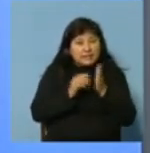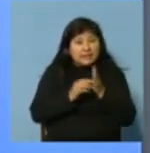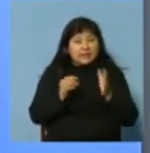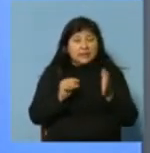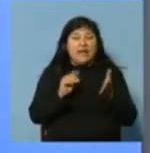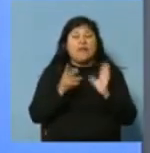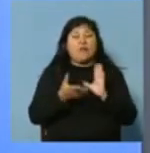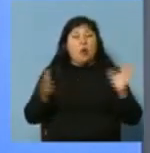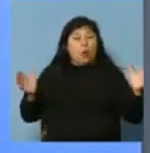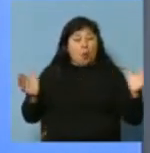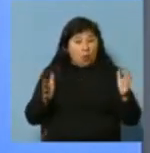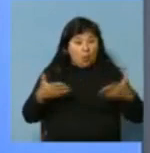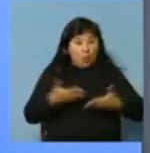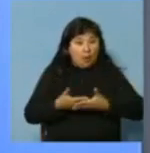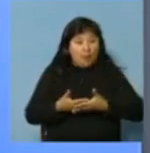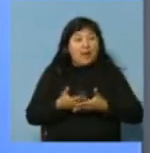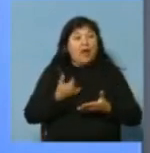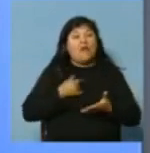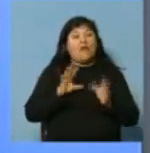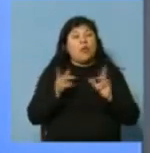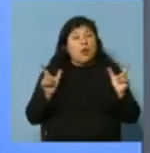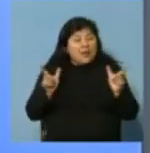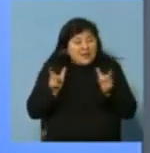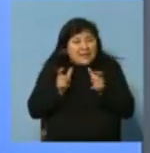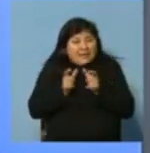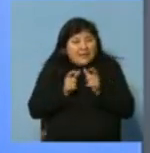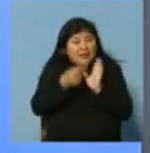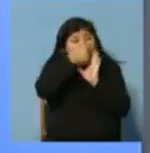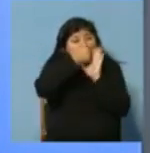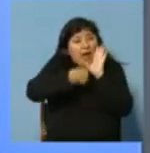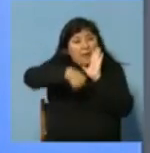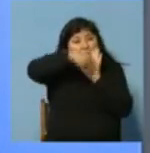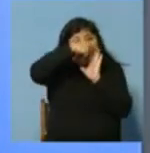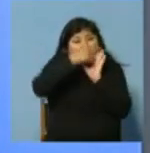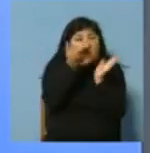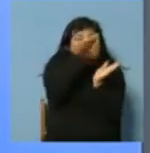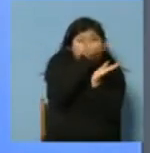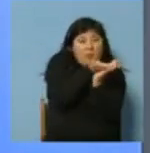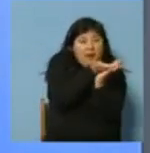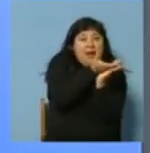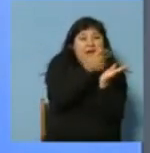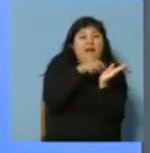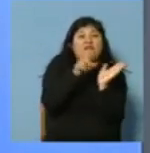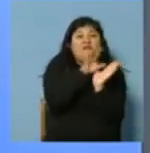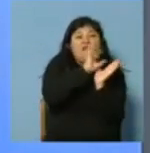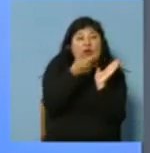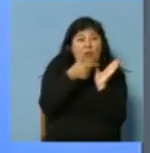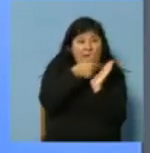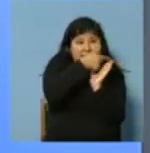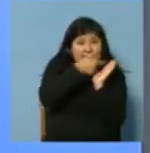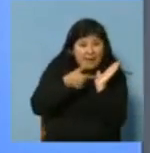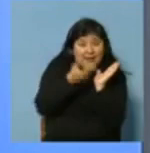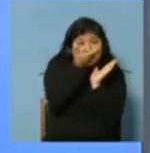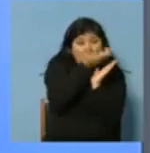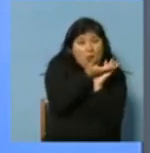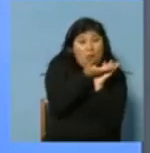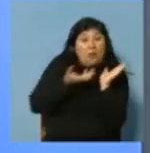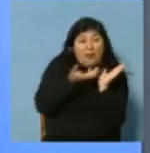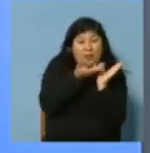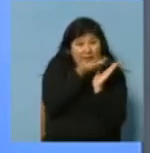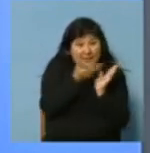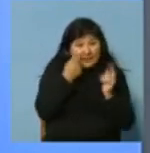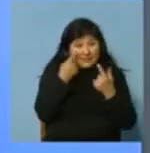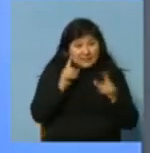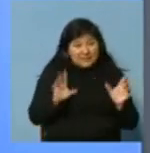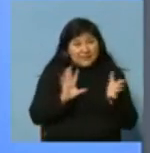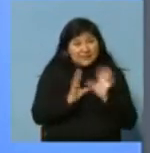de nuestra mano es un bebé formado así chiquitito todo acurrucado de qué en base a las tecnologías cómo